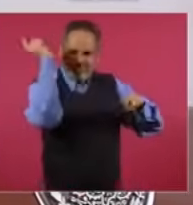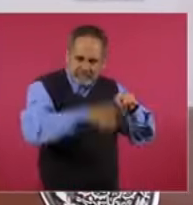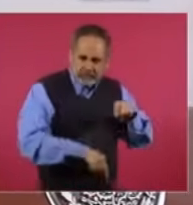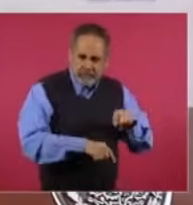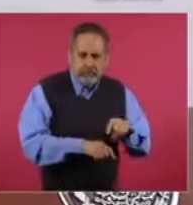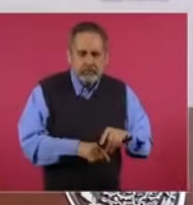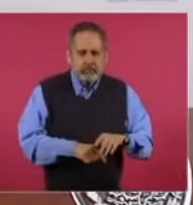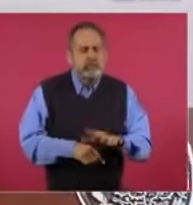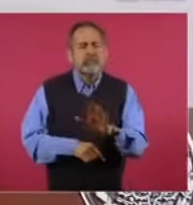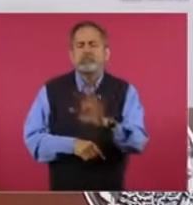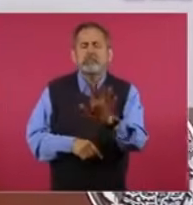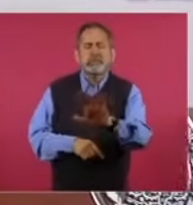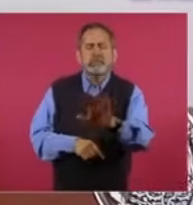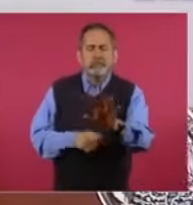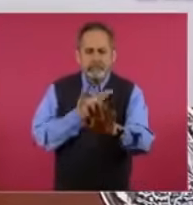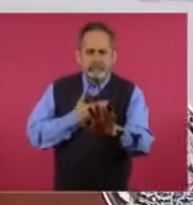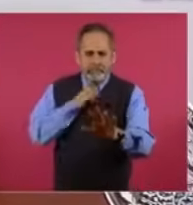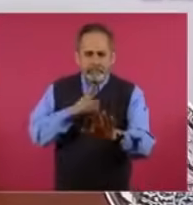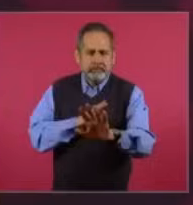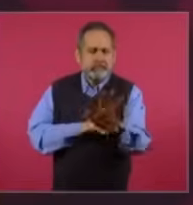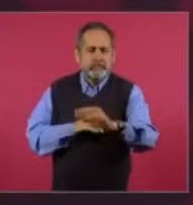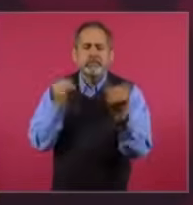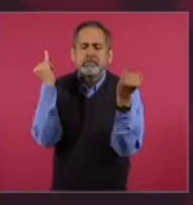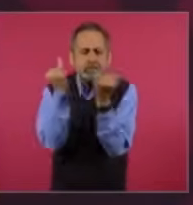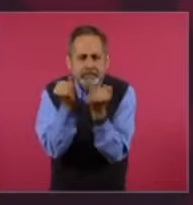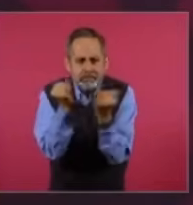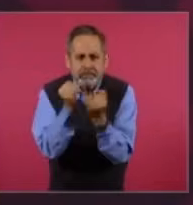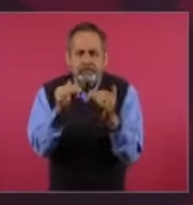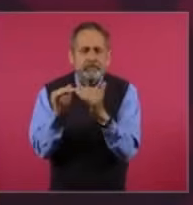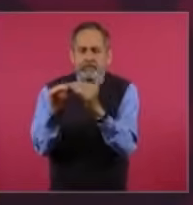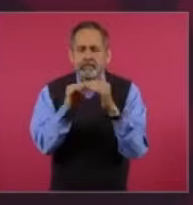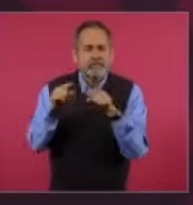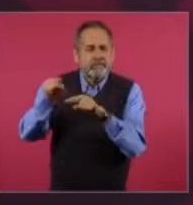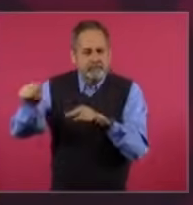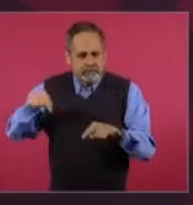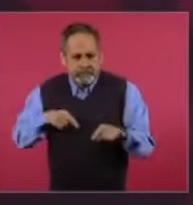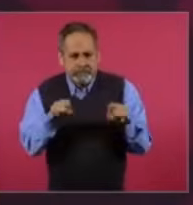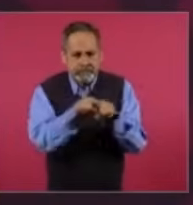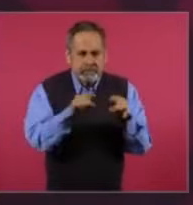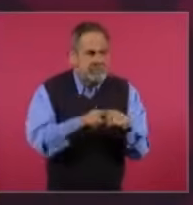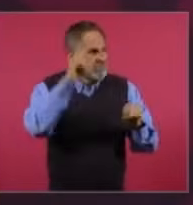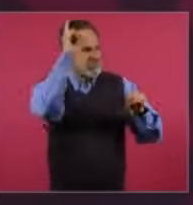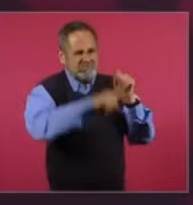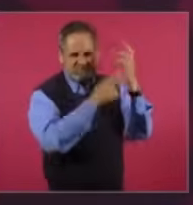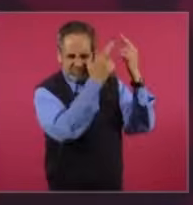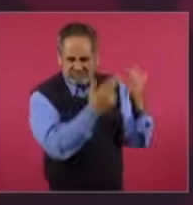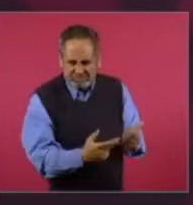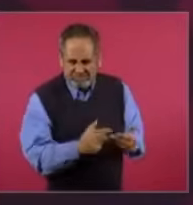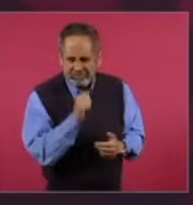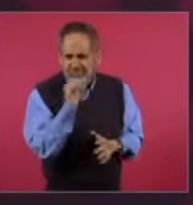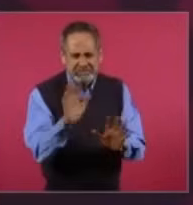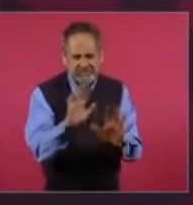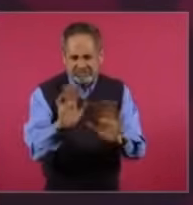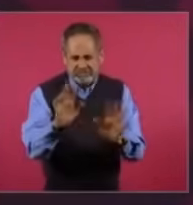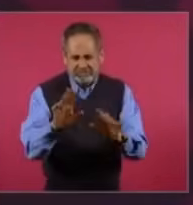Ella usó la palabra demolición, pero pues no se va a destruir nada, al contrario. Okay.